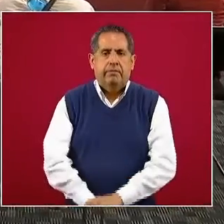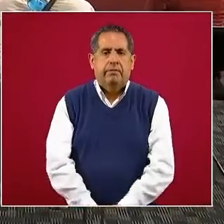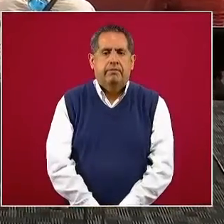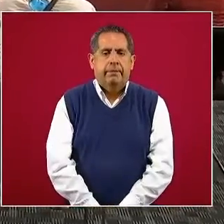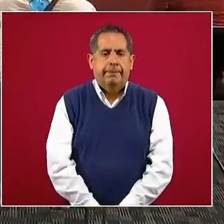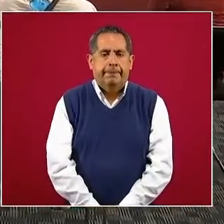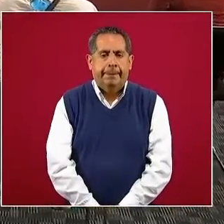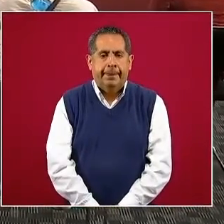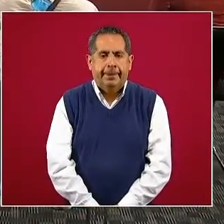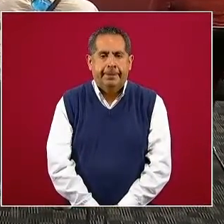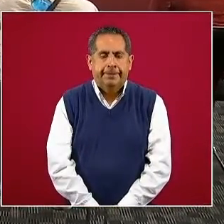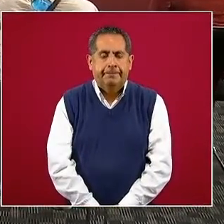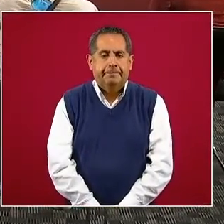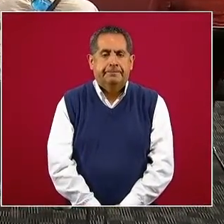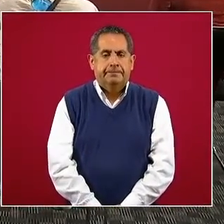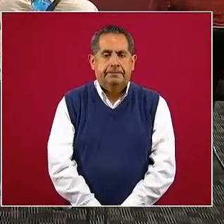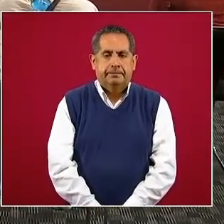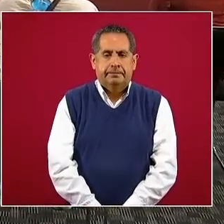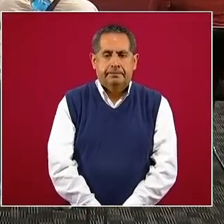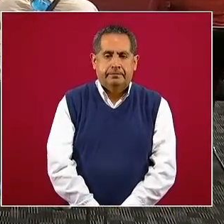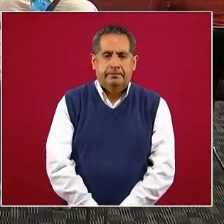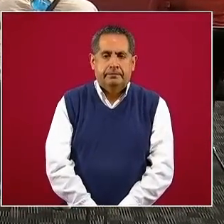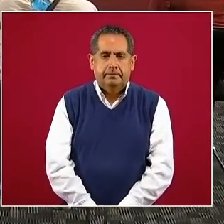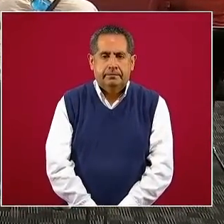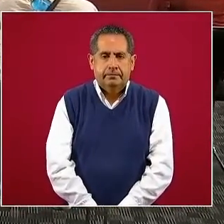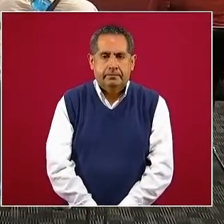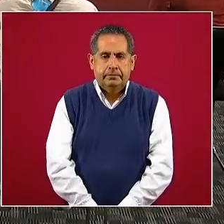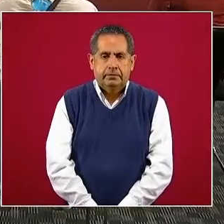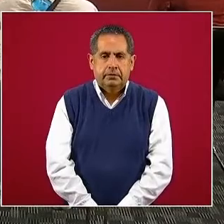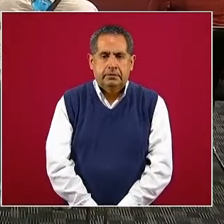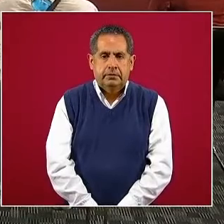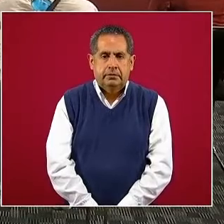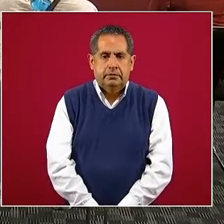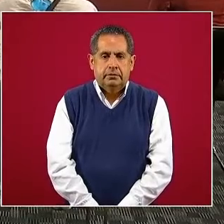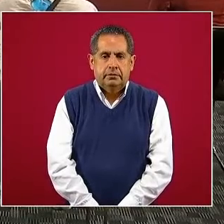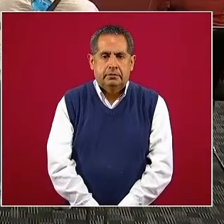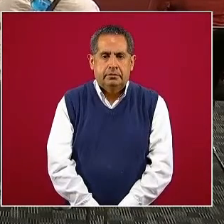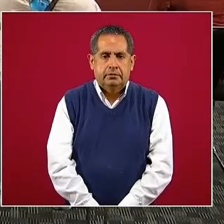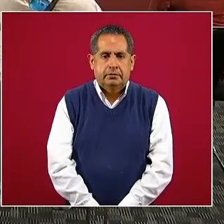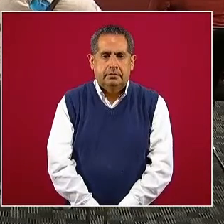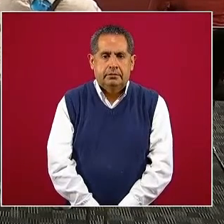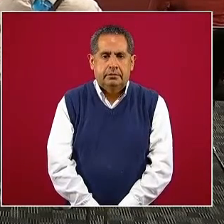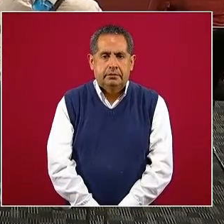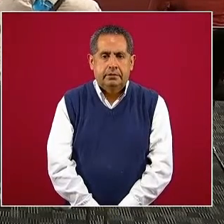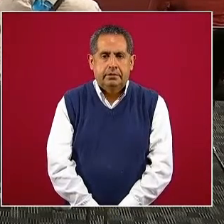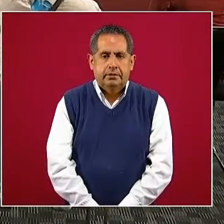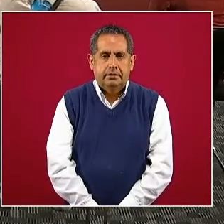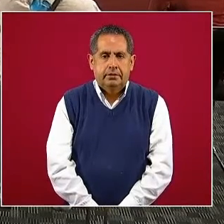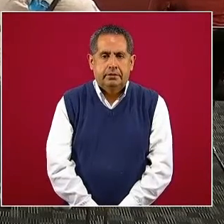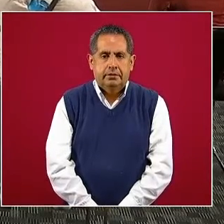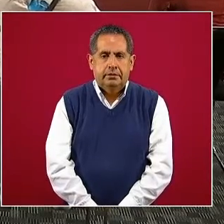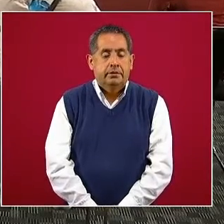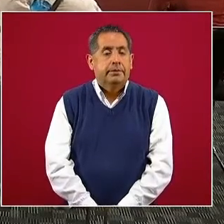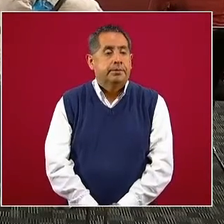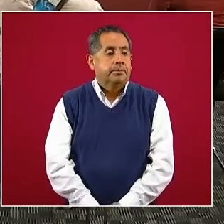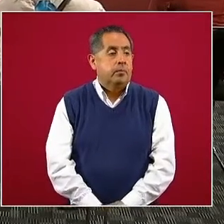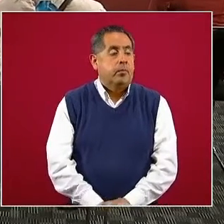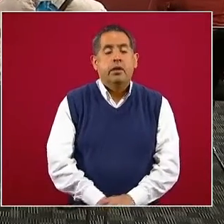y también de la Organización Panamericana y Organización Mundial de la Salud a